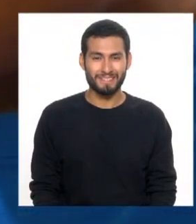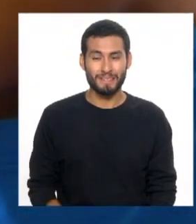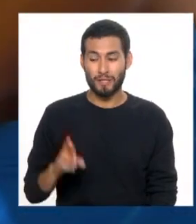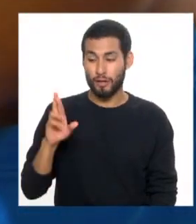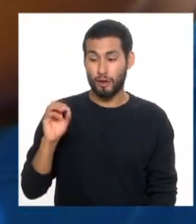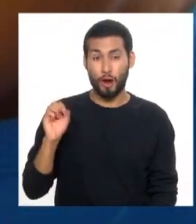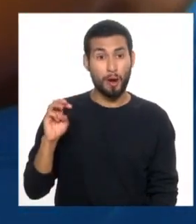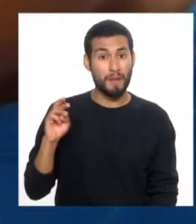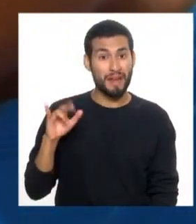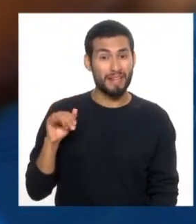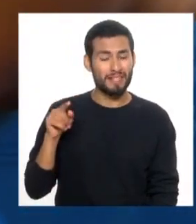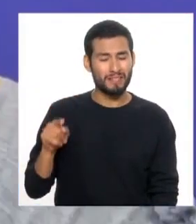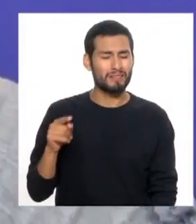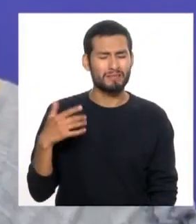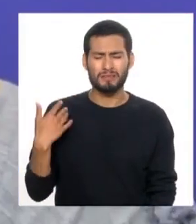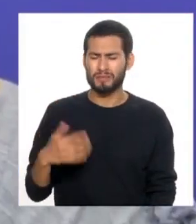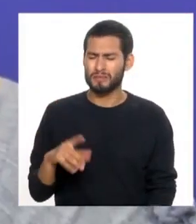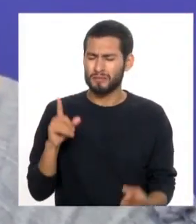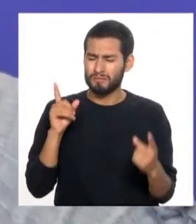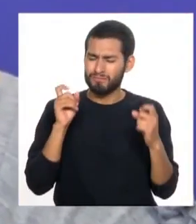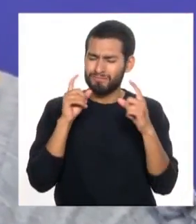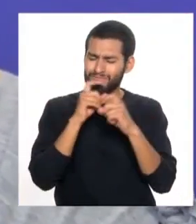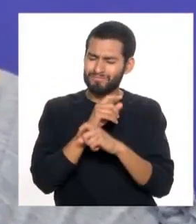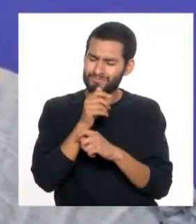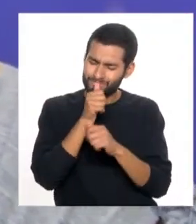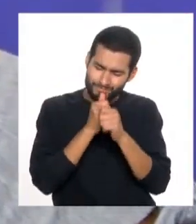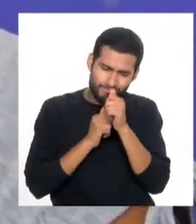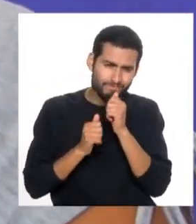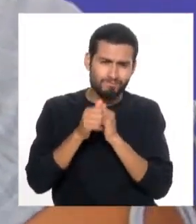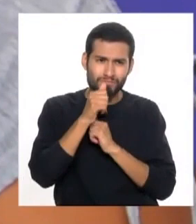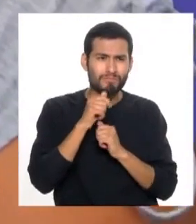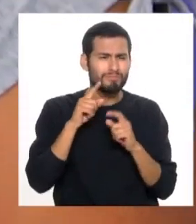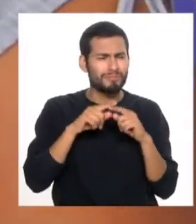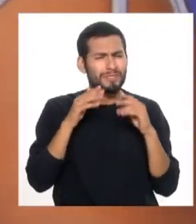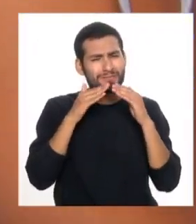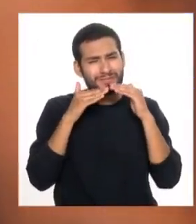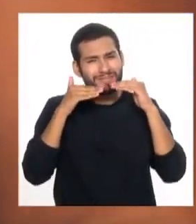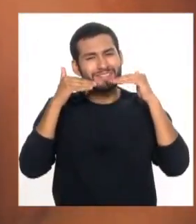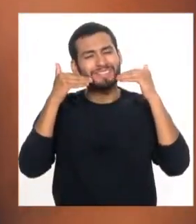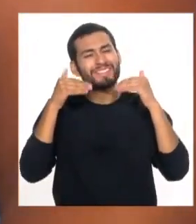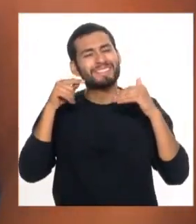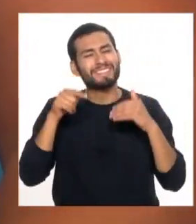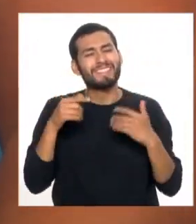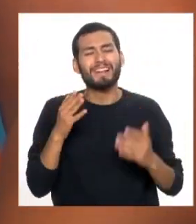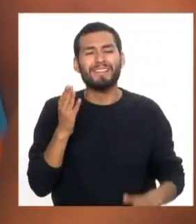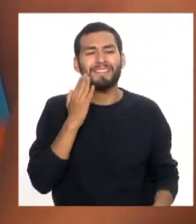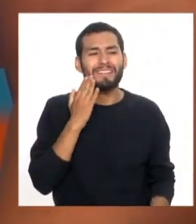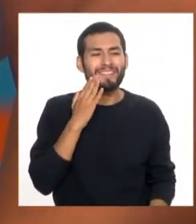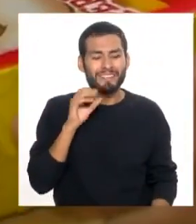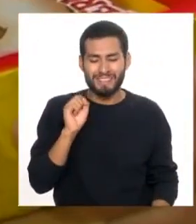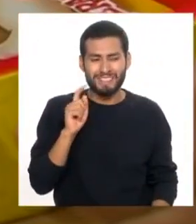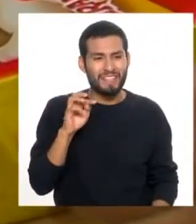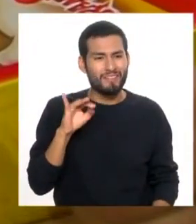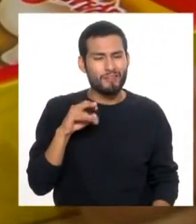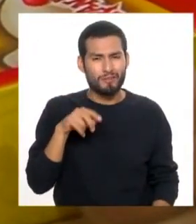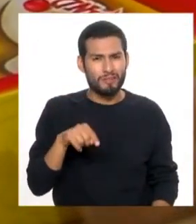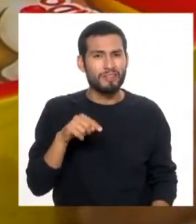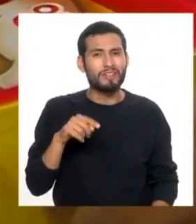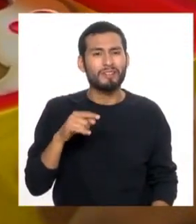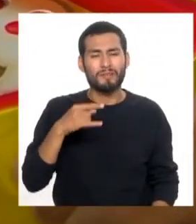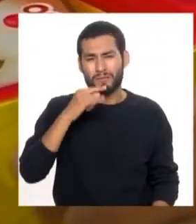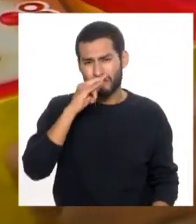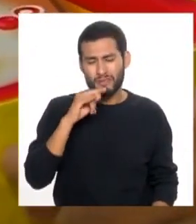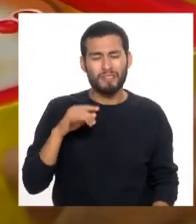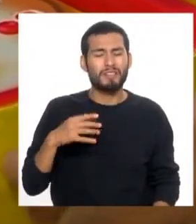Rosemary atraviesa una batalla muy difícil, pero no pierde la sonrisa. Ella es madre de Stephanie, un pequeño de